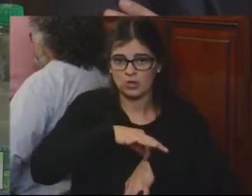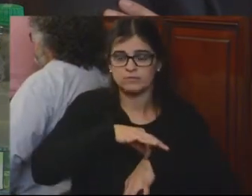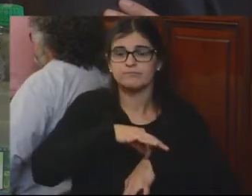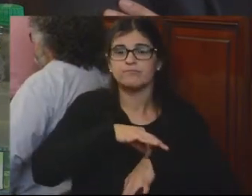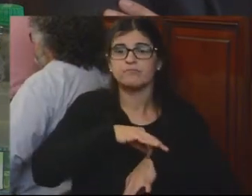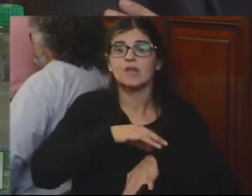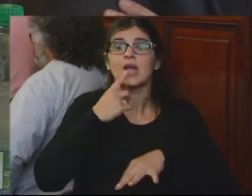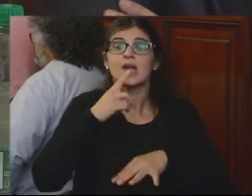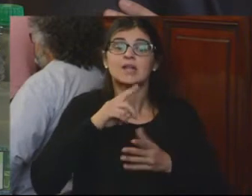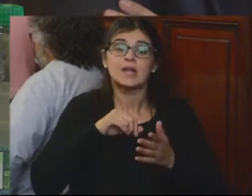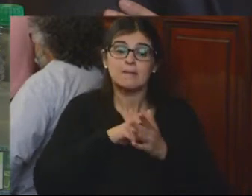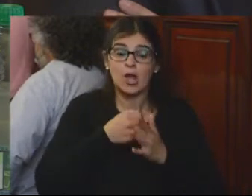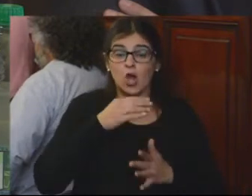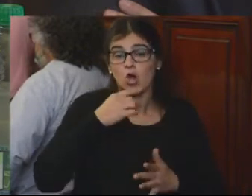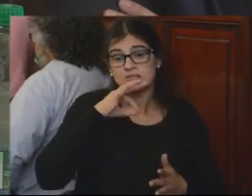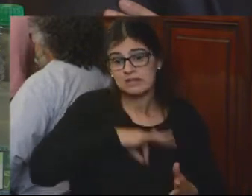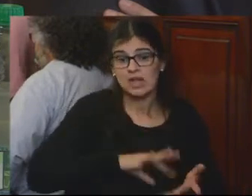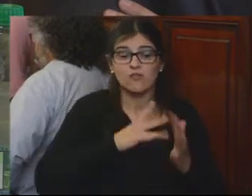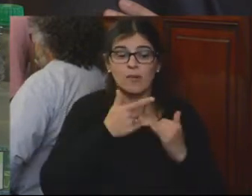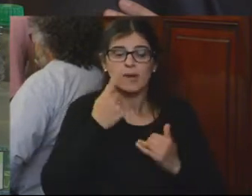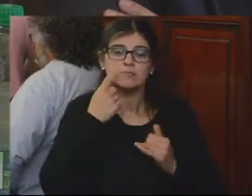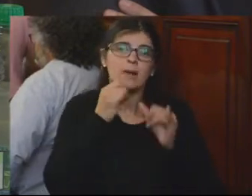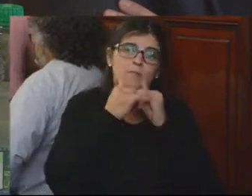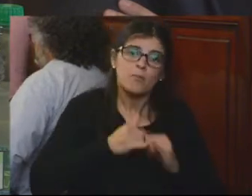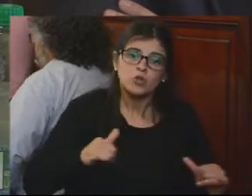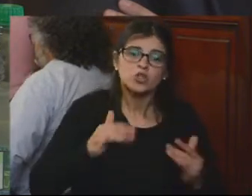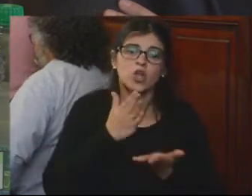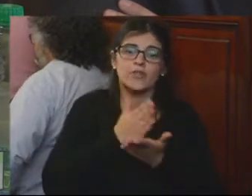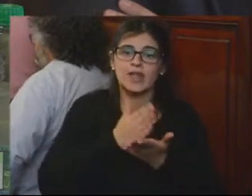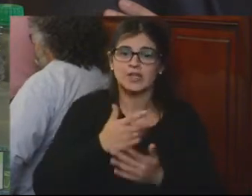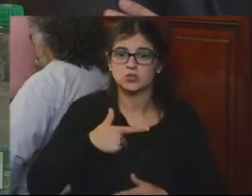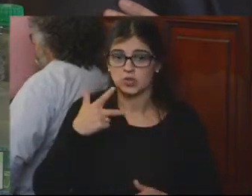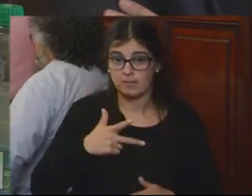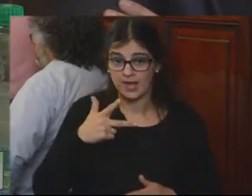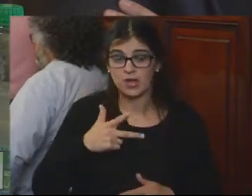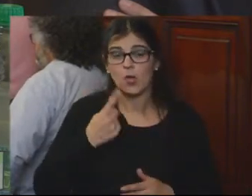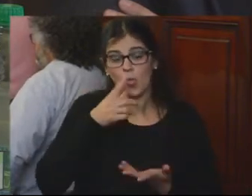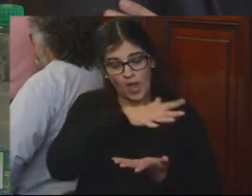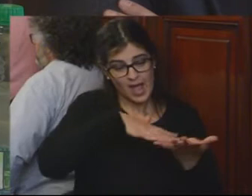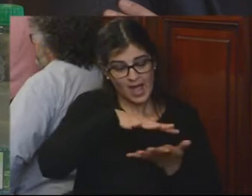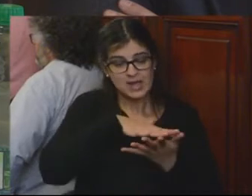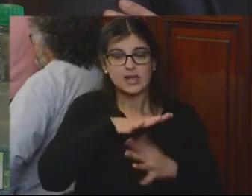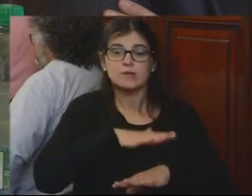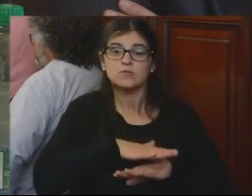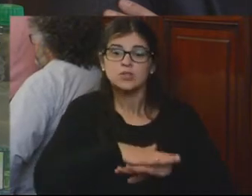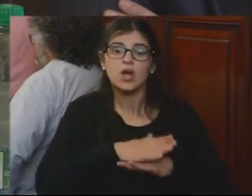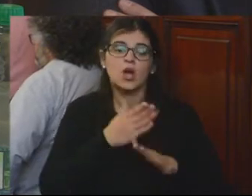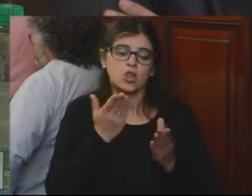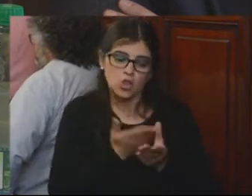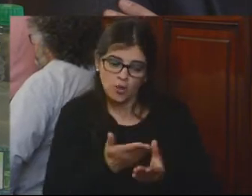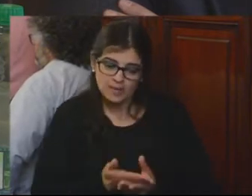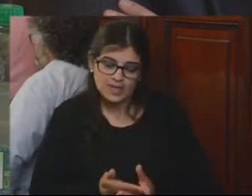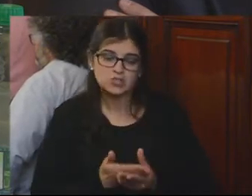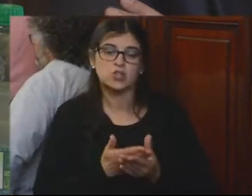en el banco central fue disuelta la sugerencia de promoción de los derechos humanos un área que se encargaba de relevar documentación que